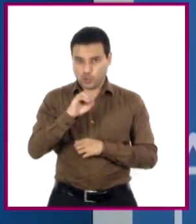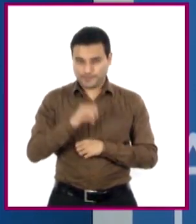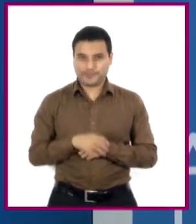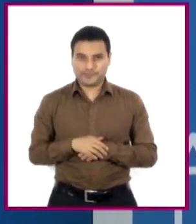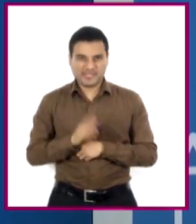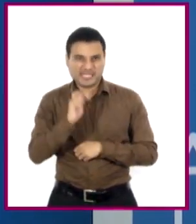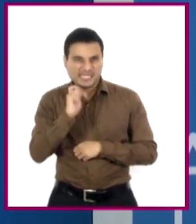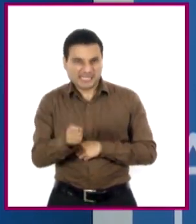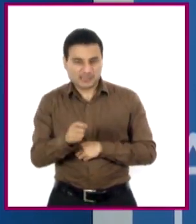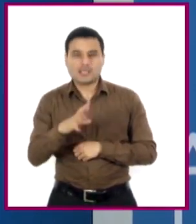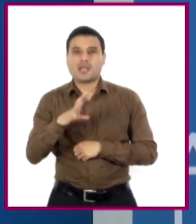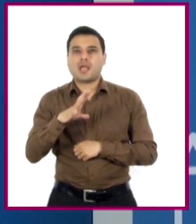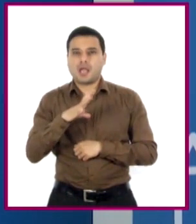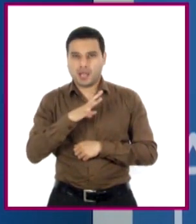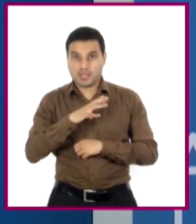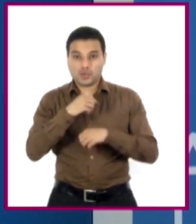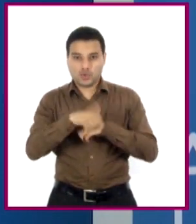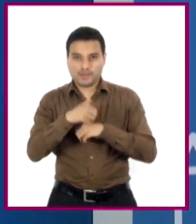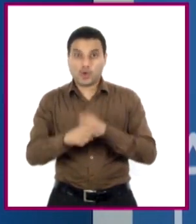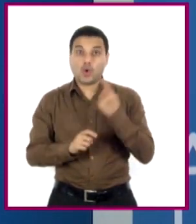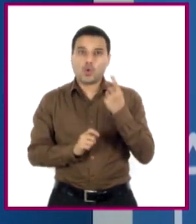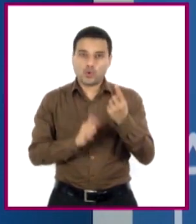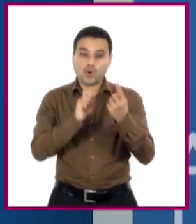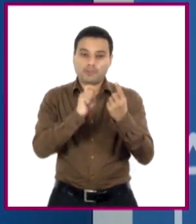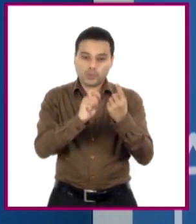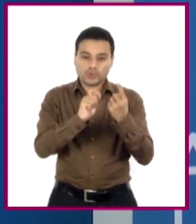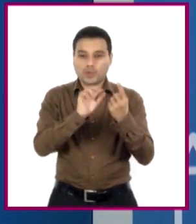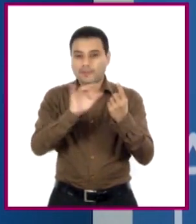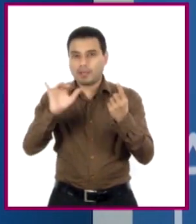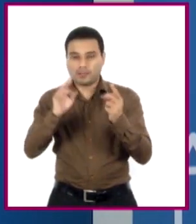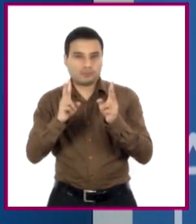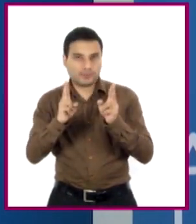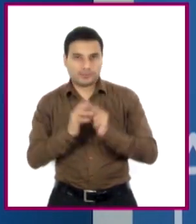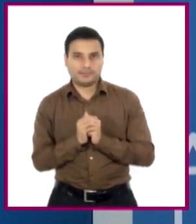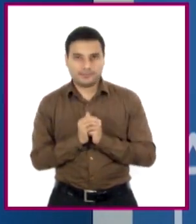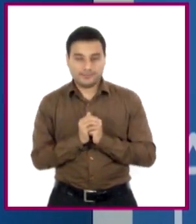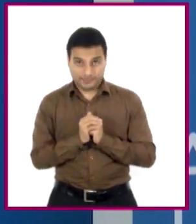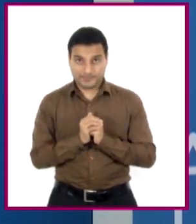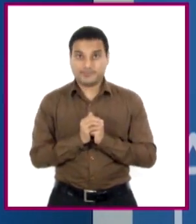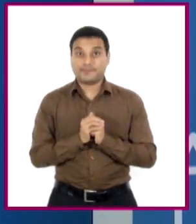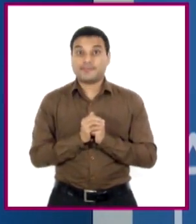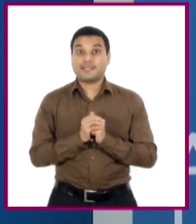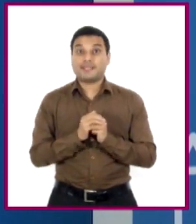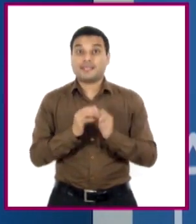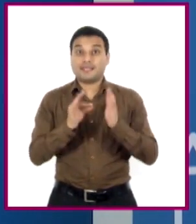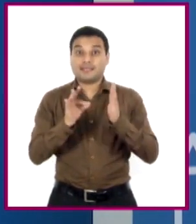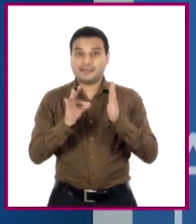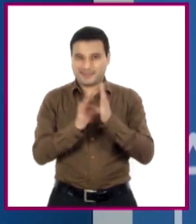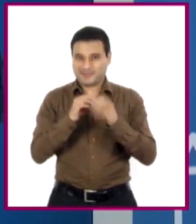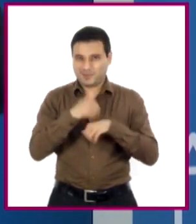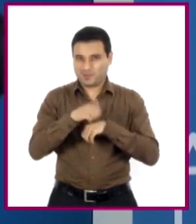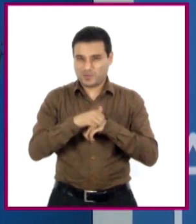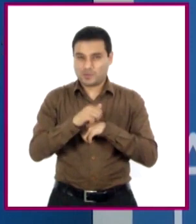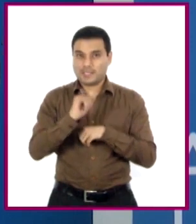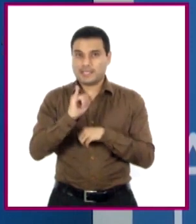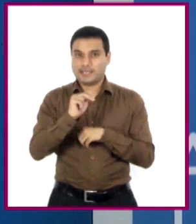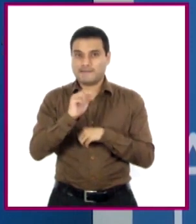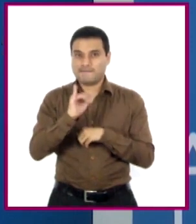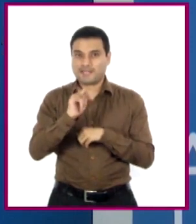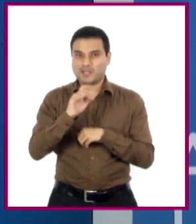aquel que tiene una cantidad determinada de decimales. Decimal infinito es aquel que tiene una